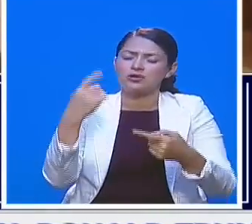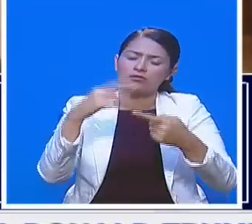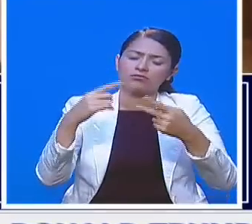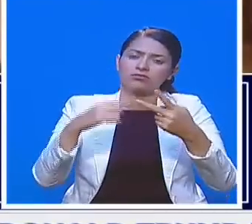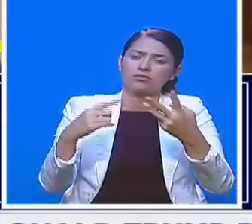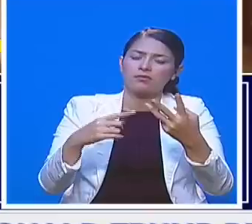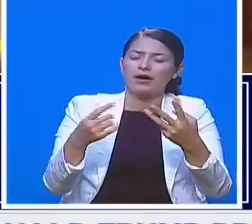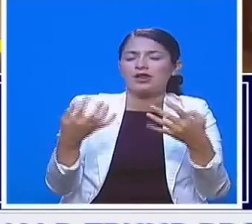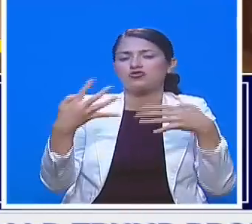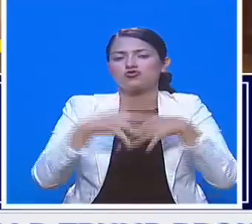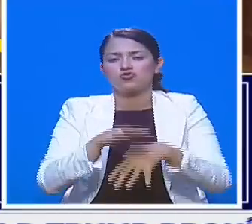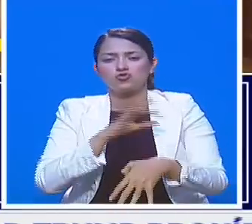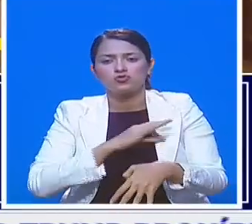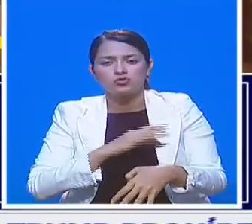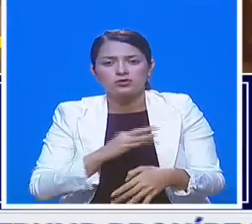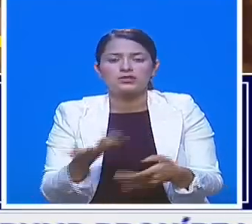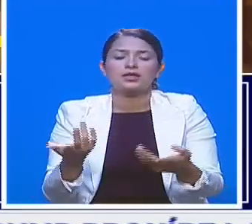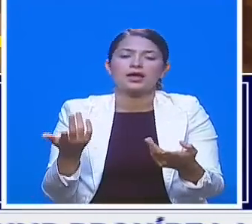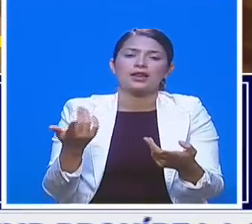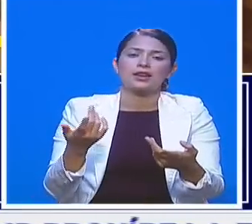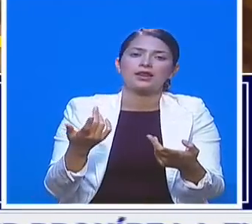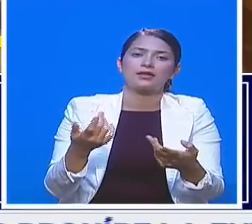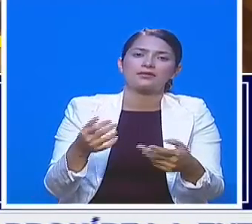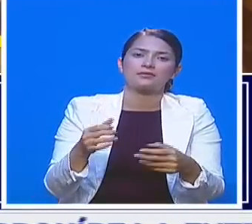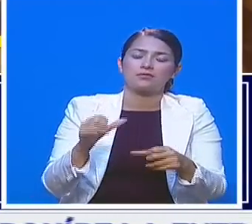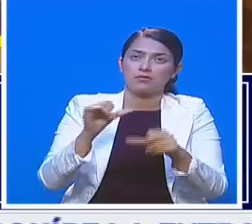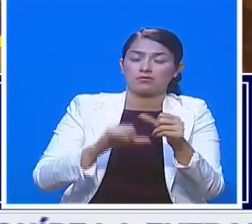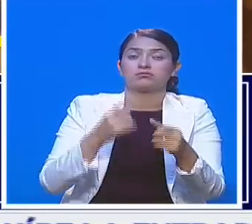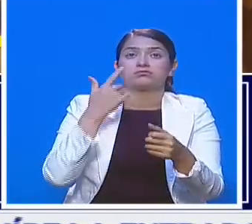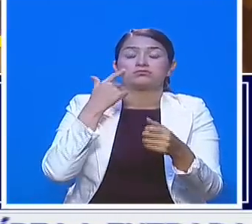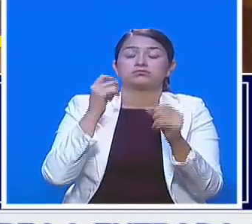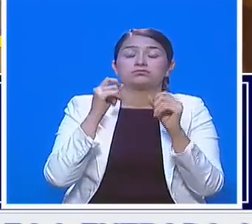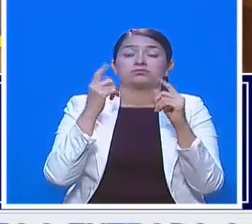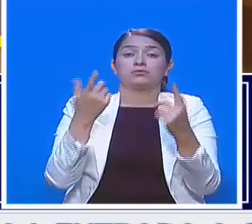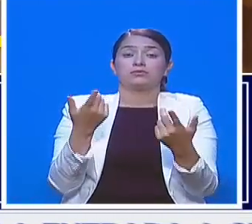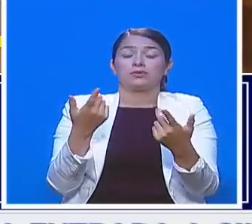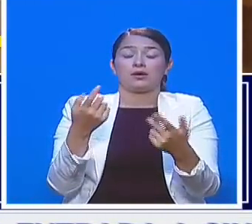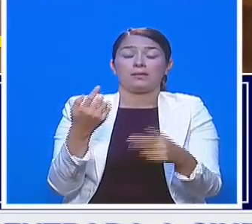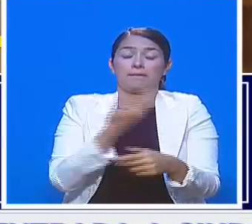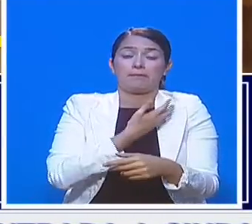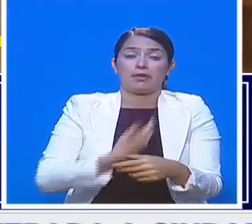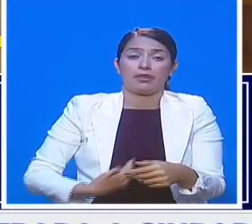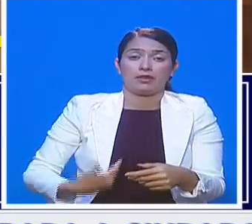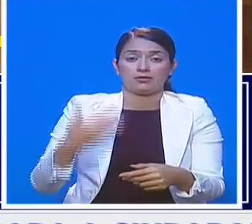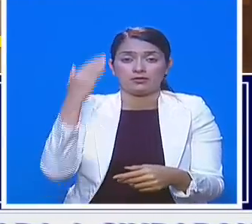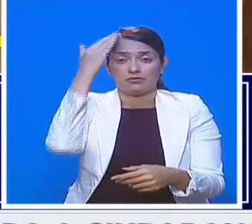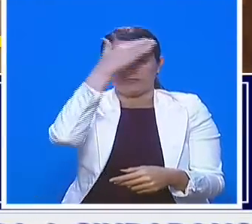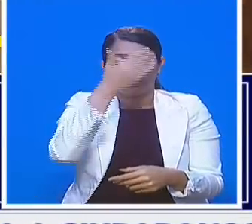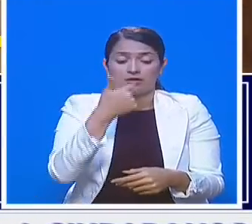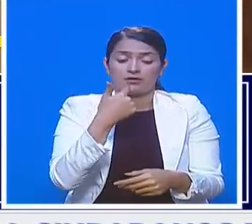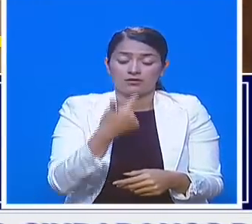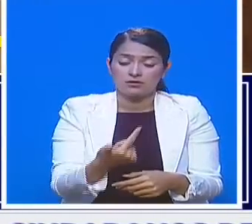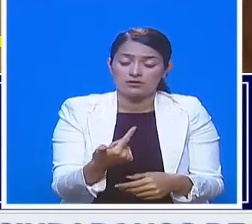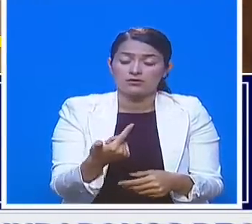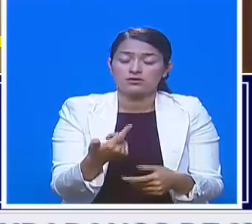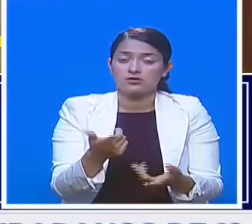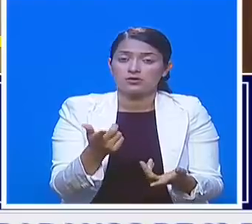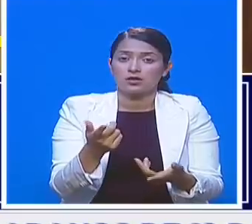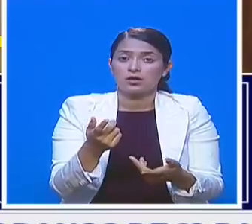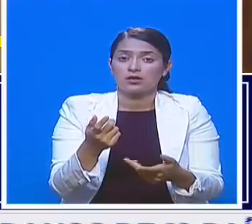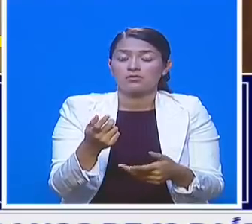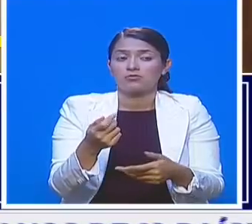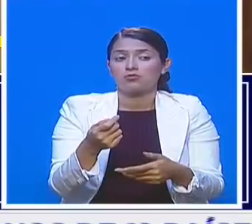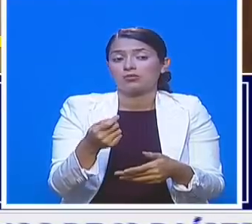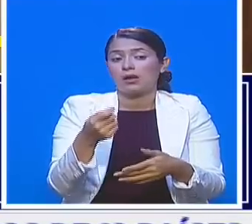ver con redes sociales, donde nos enteramos pues de que el presidente Trump había hecho una proclamación en la cual había una restricción